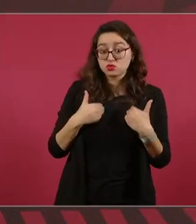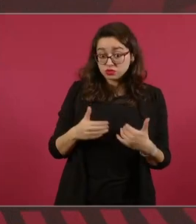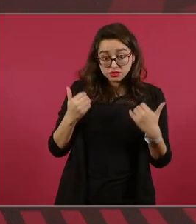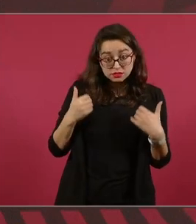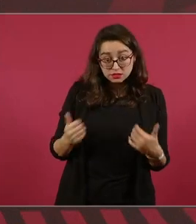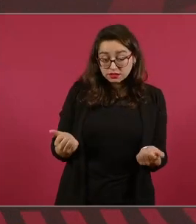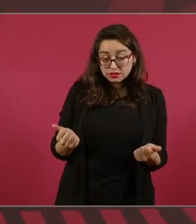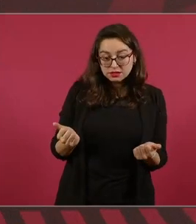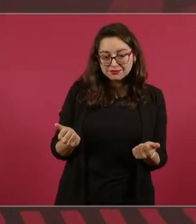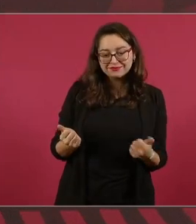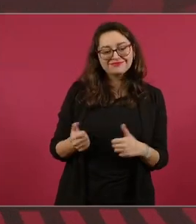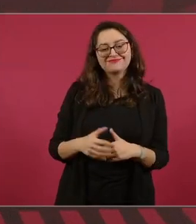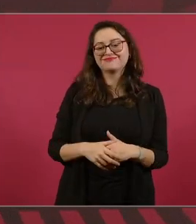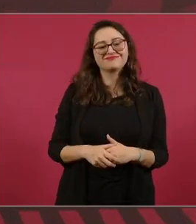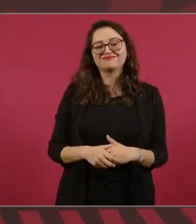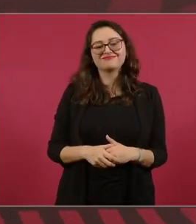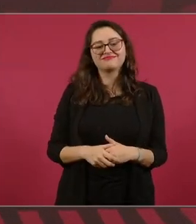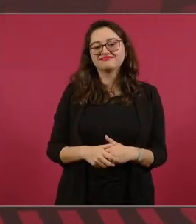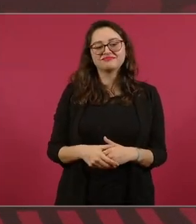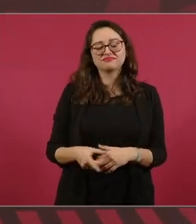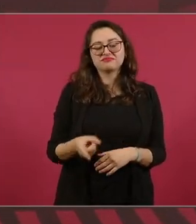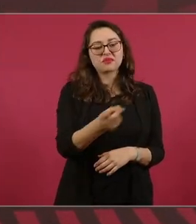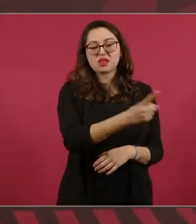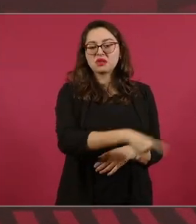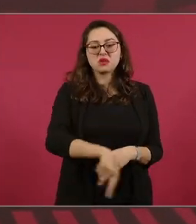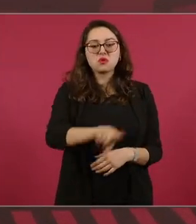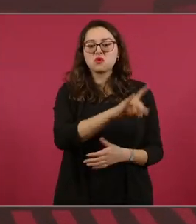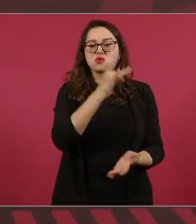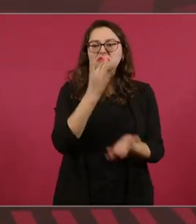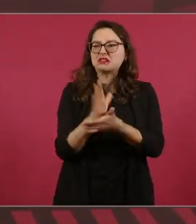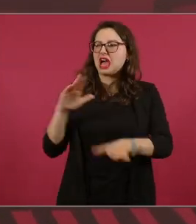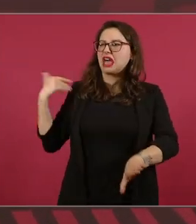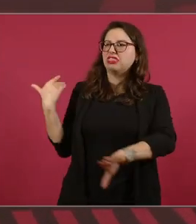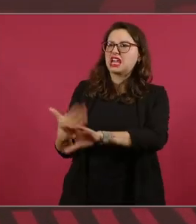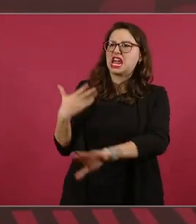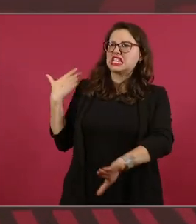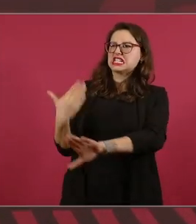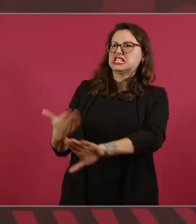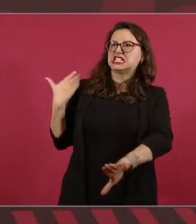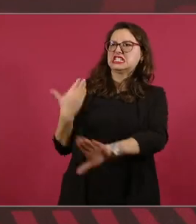No, es que son muy reaccionarios,